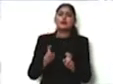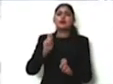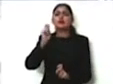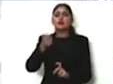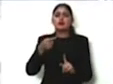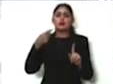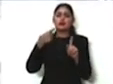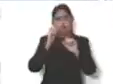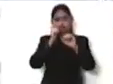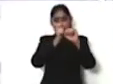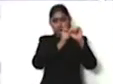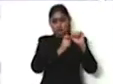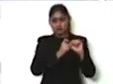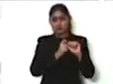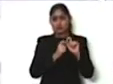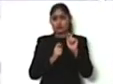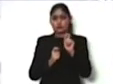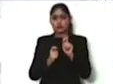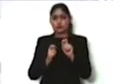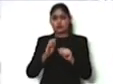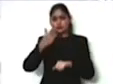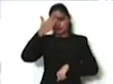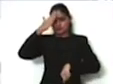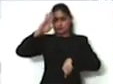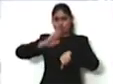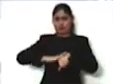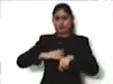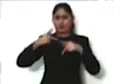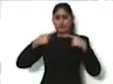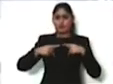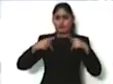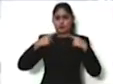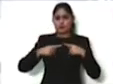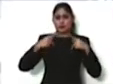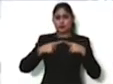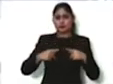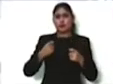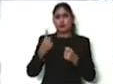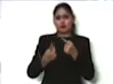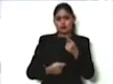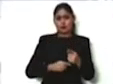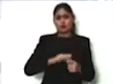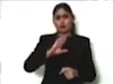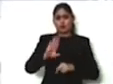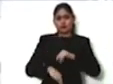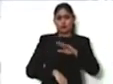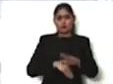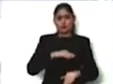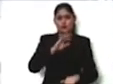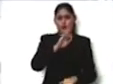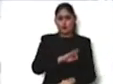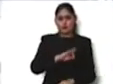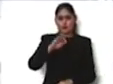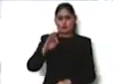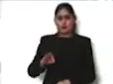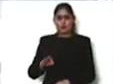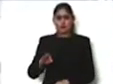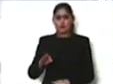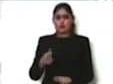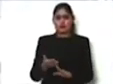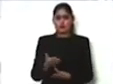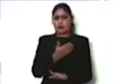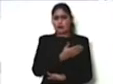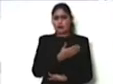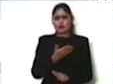que se hará en recuerdo de las víctimas del terrible acontecimiento del terrible accidente que